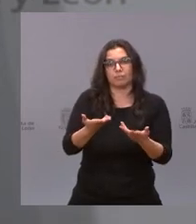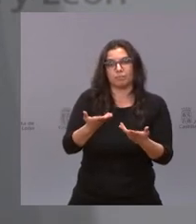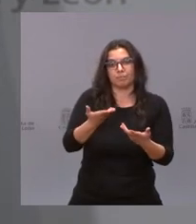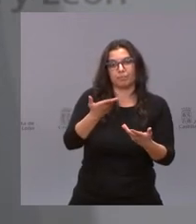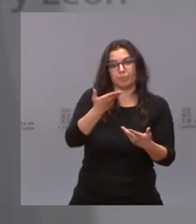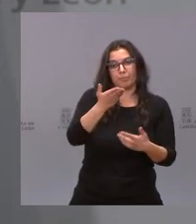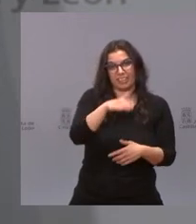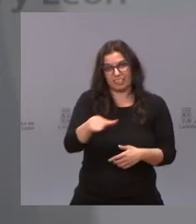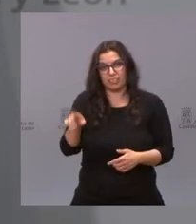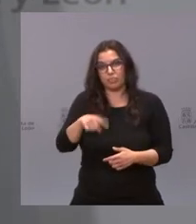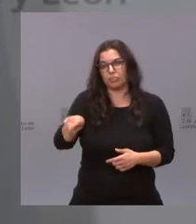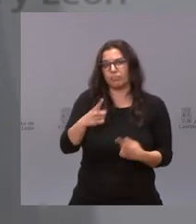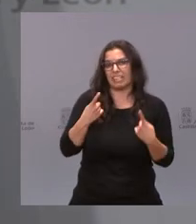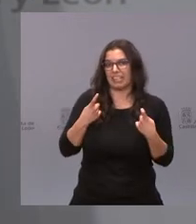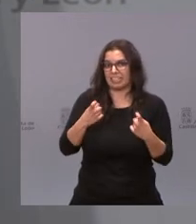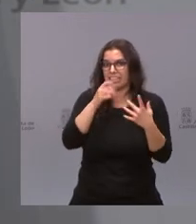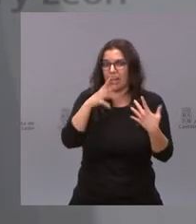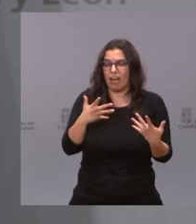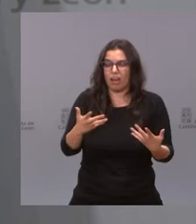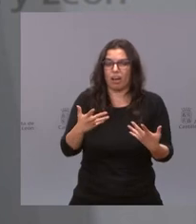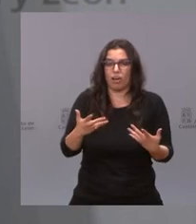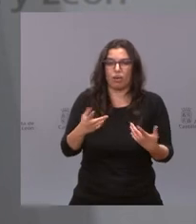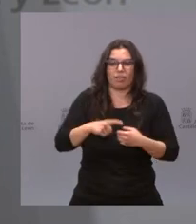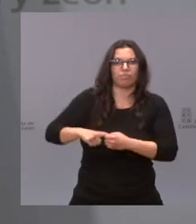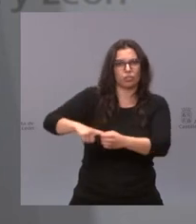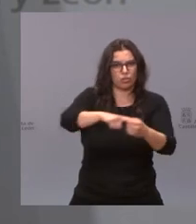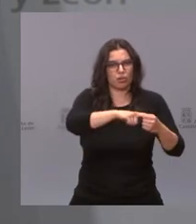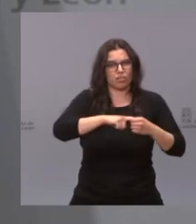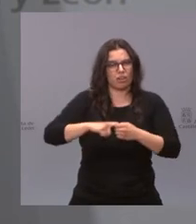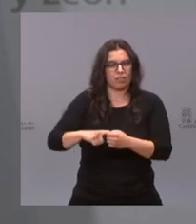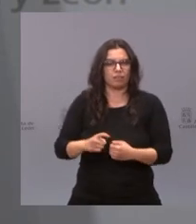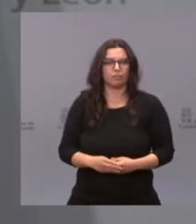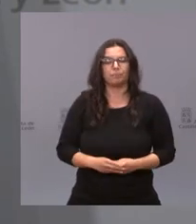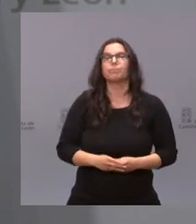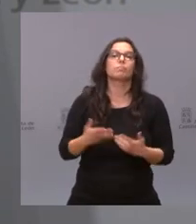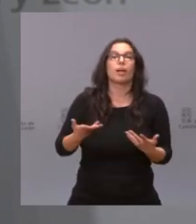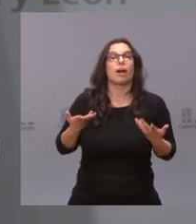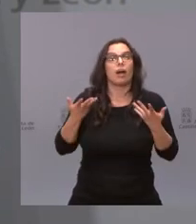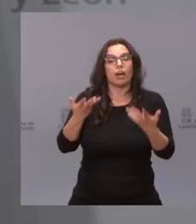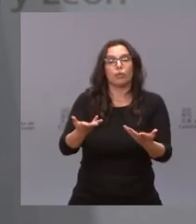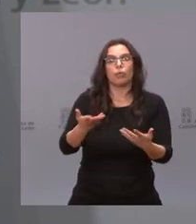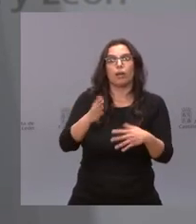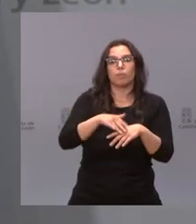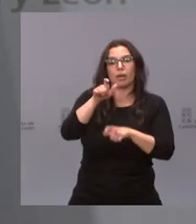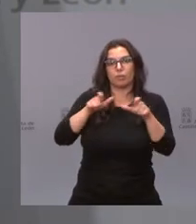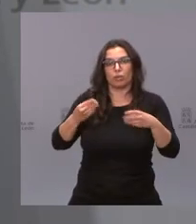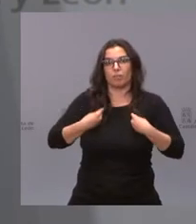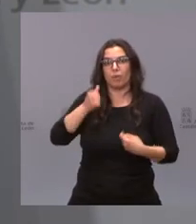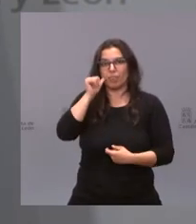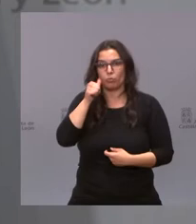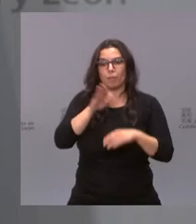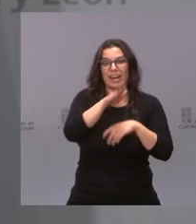que necesitan en estos días de nuestra solidaridad. Es una ayuda a la población ceutí, a los